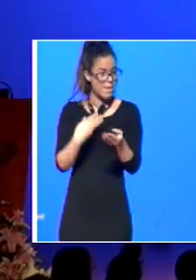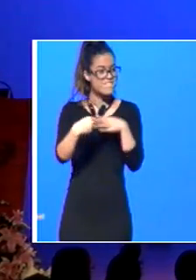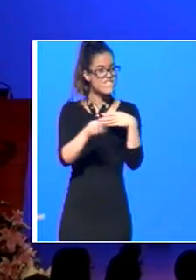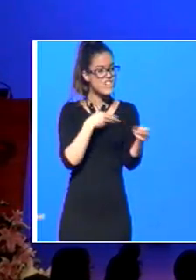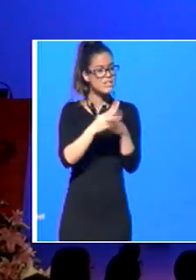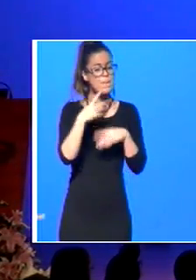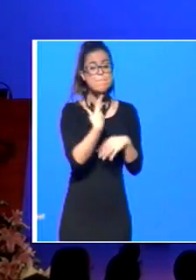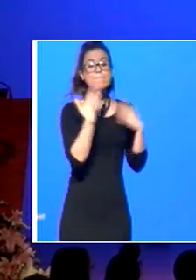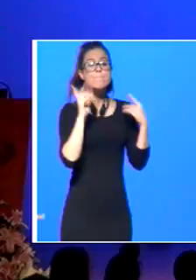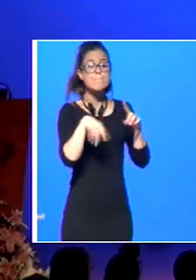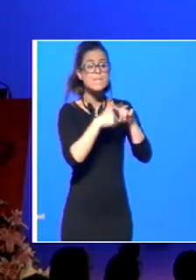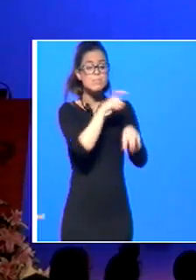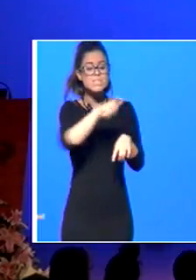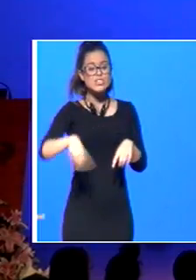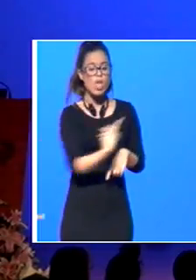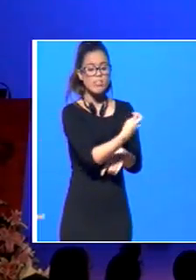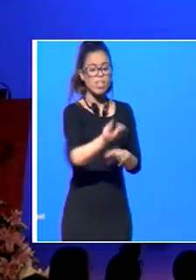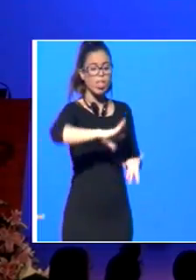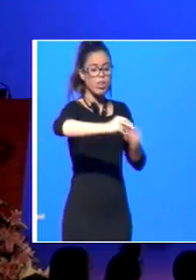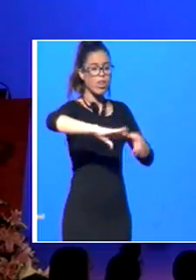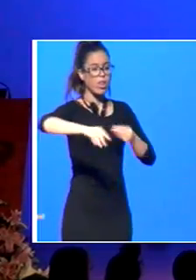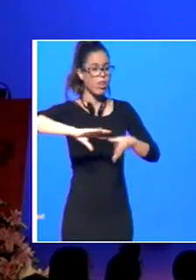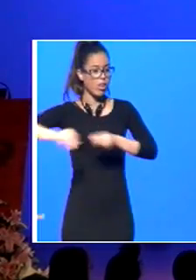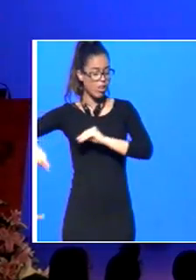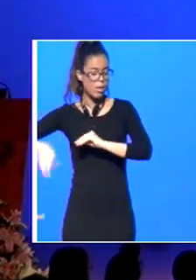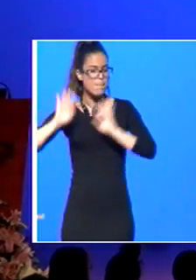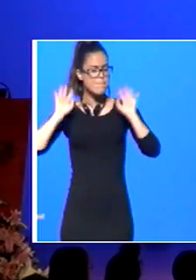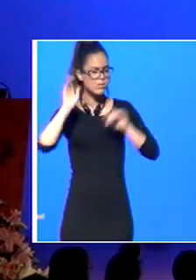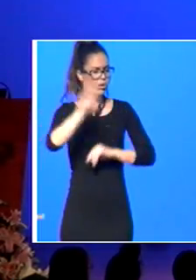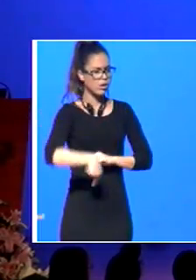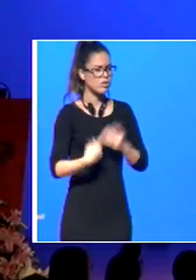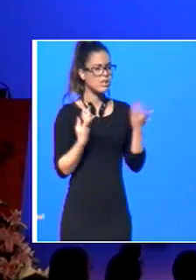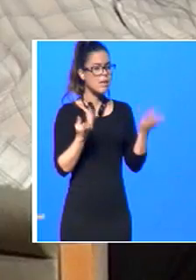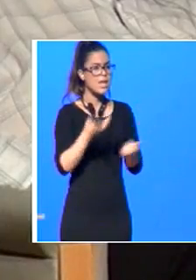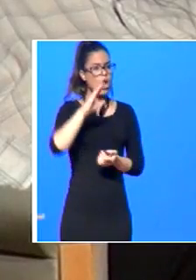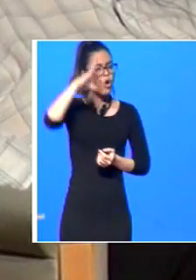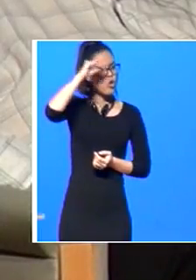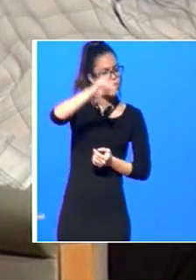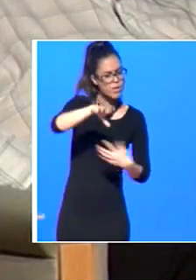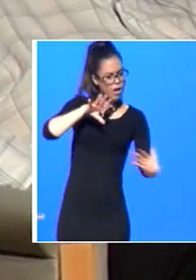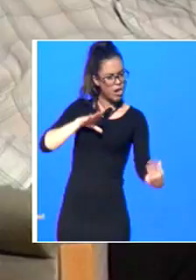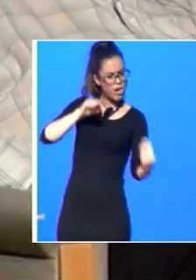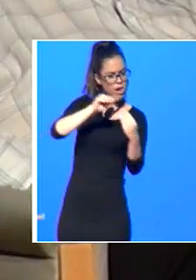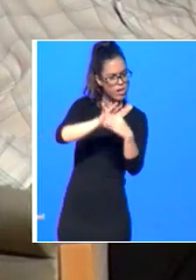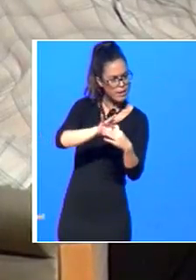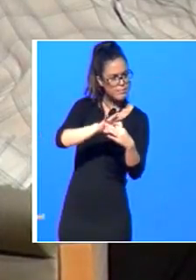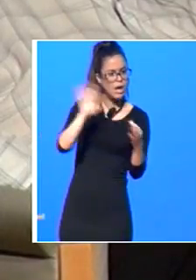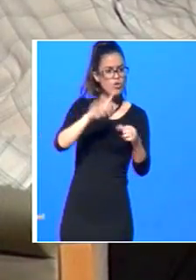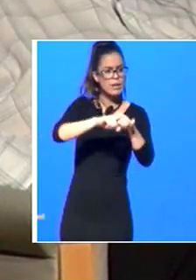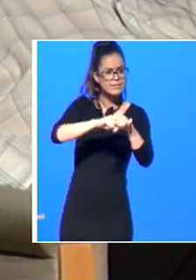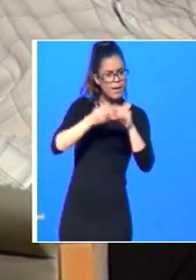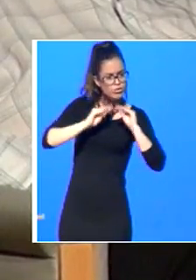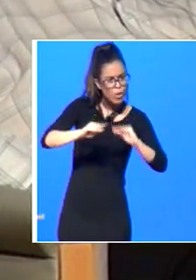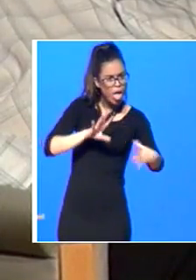a las necesidades de las personas. De las necesidades de las personas, pero también de sus conocimientos, de sus potencialidades, de sus peculiaridades.